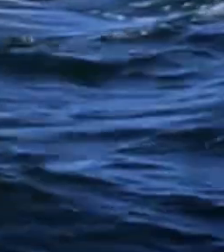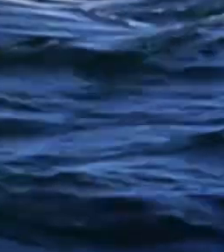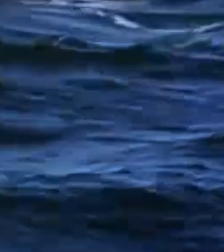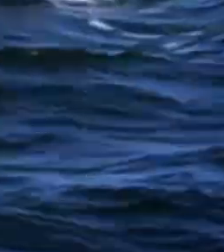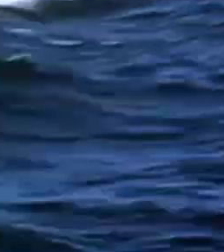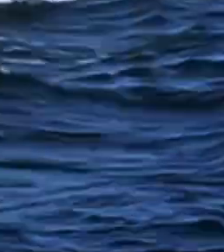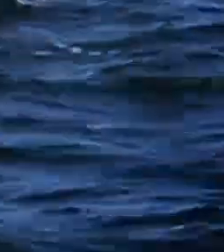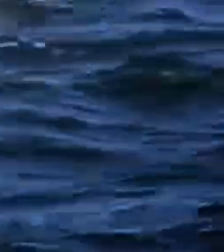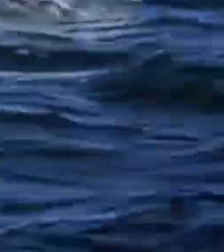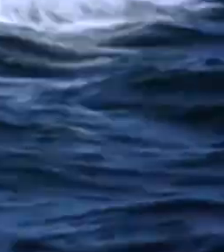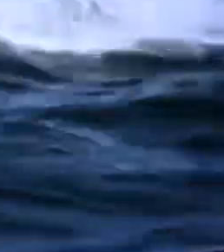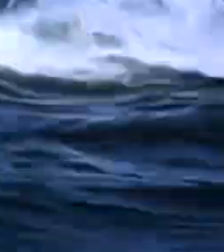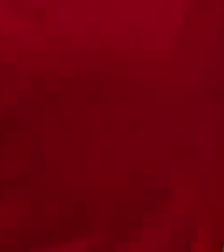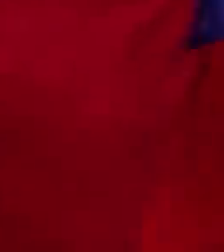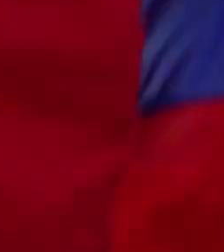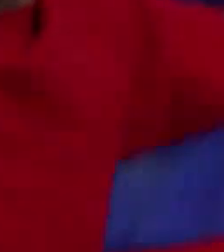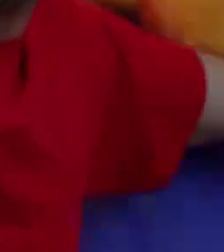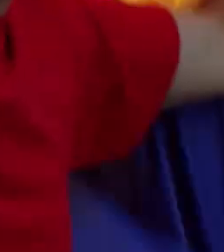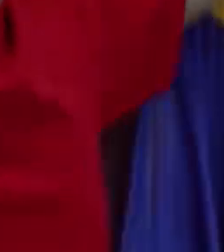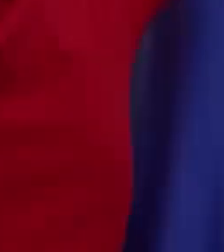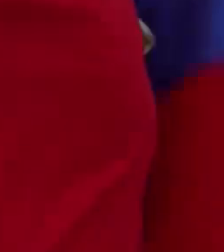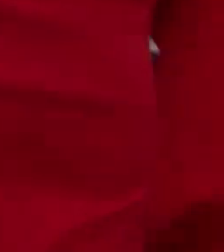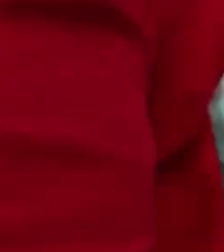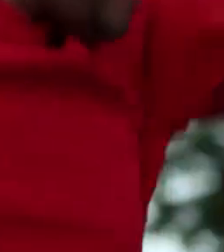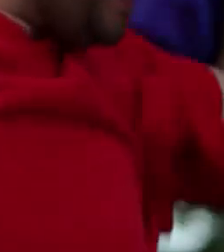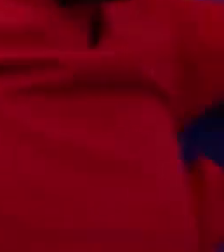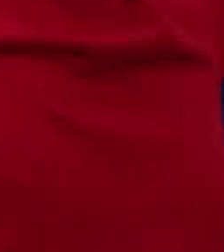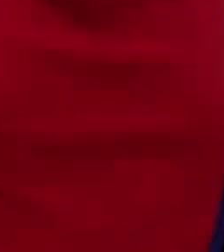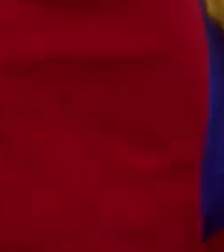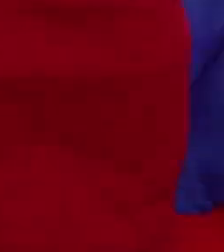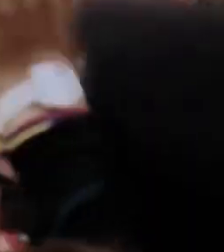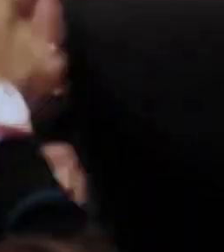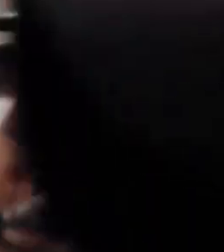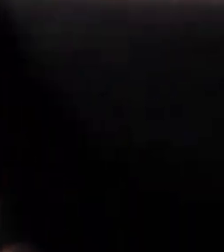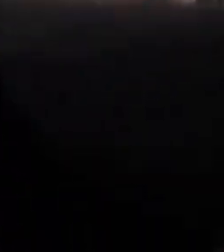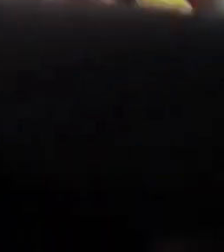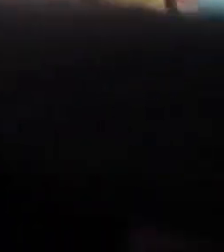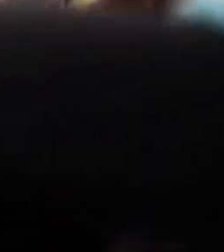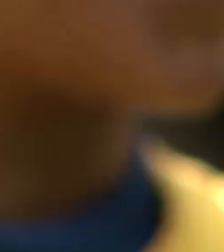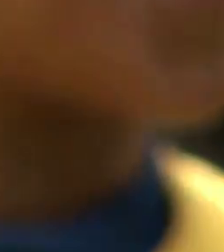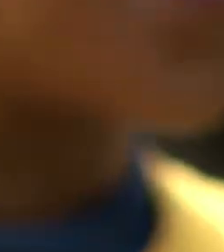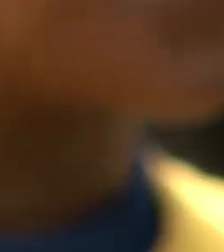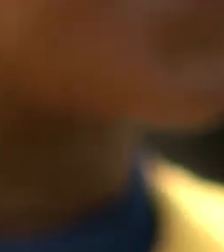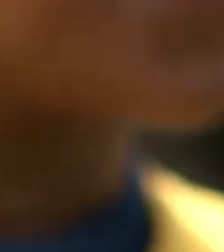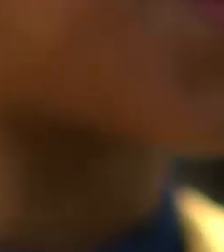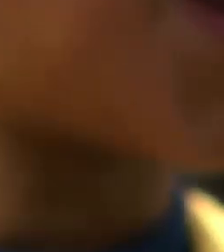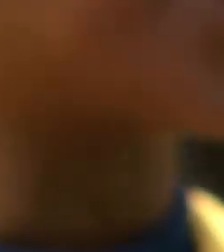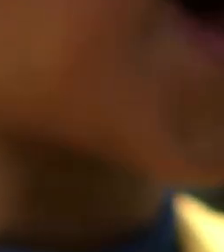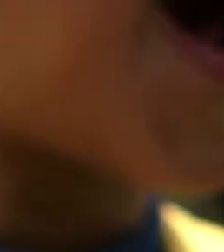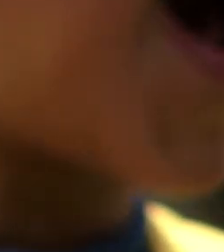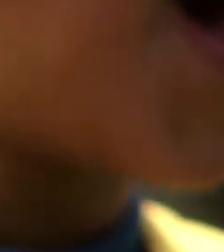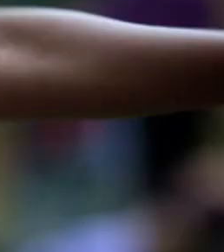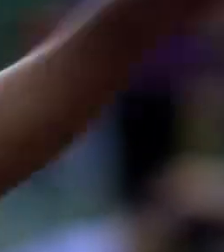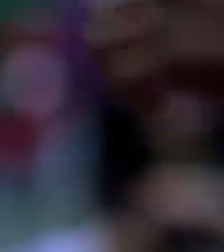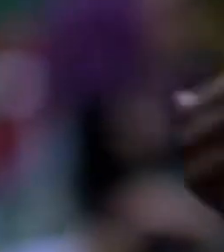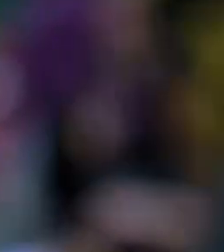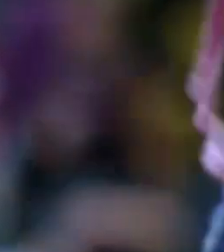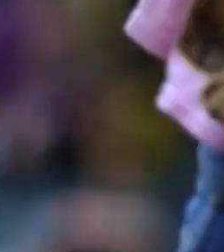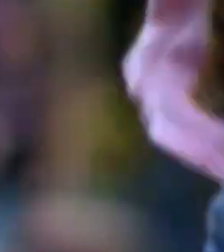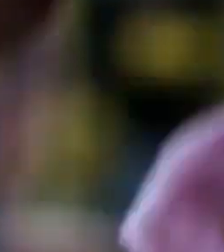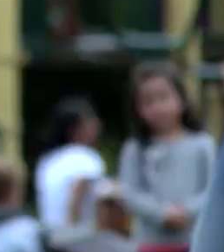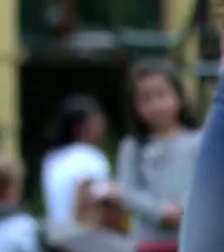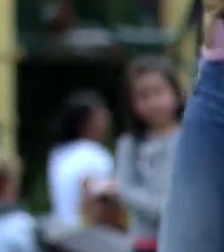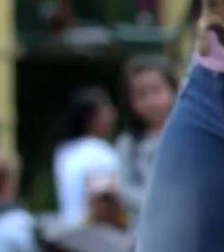inmortal suros de dolores el viente